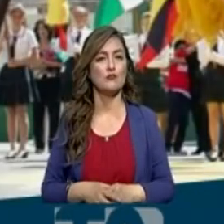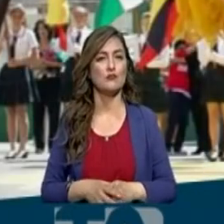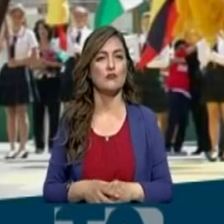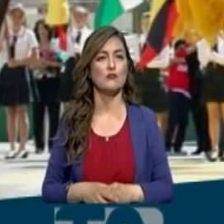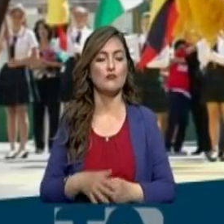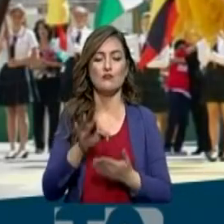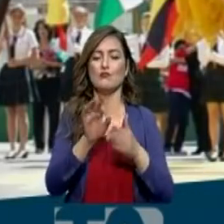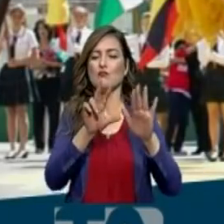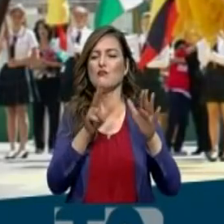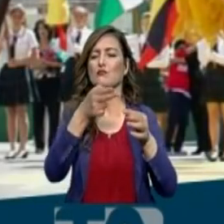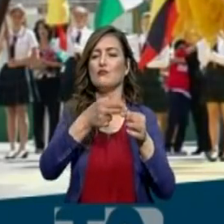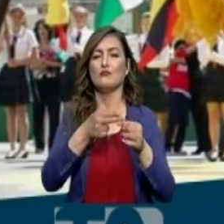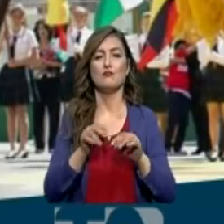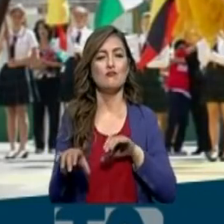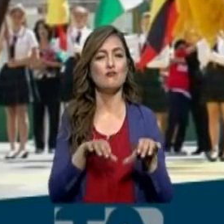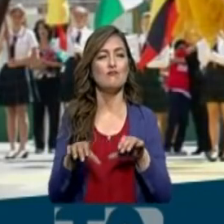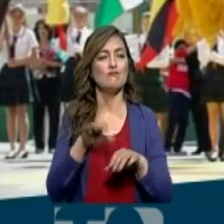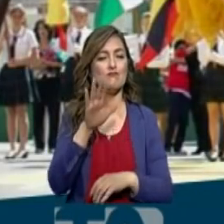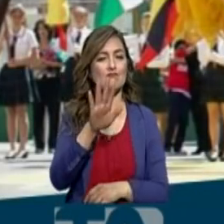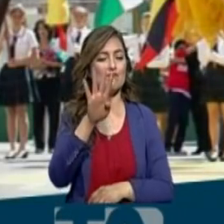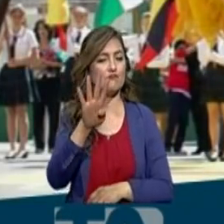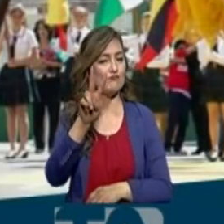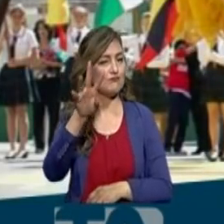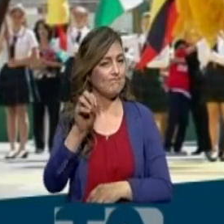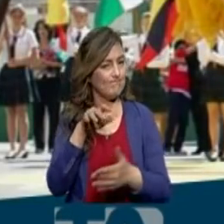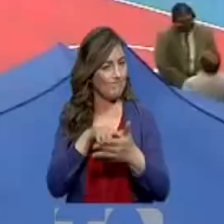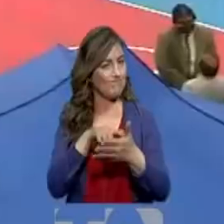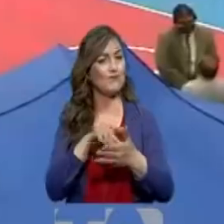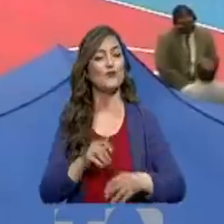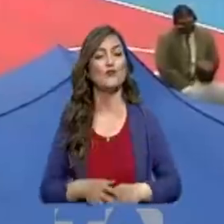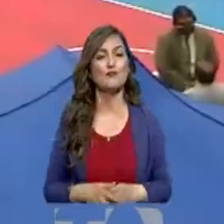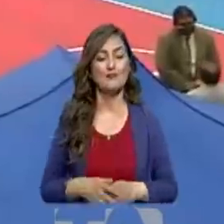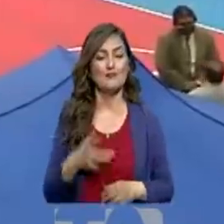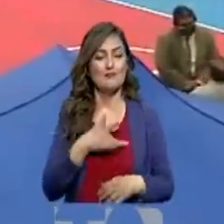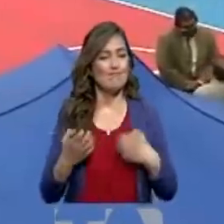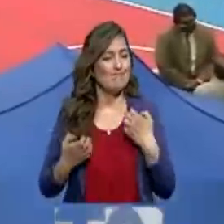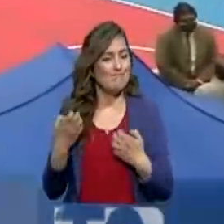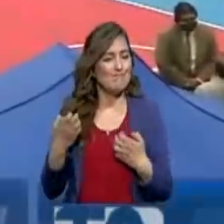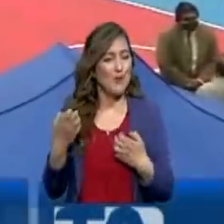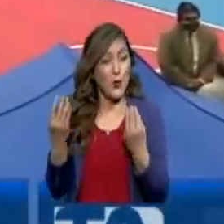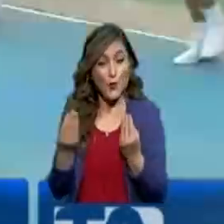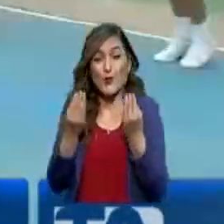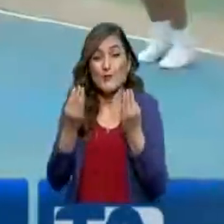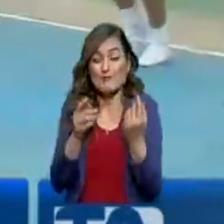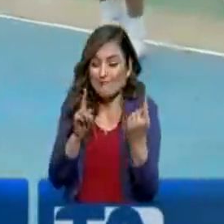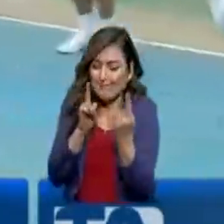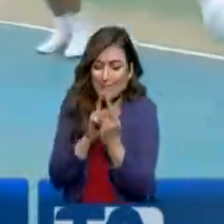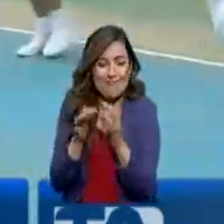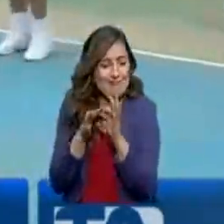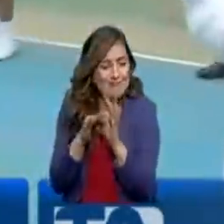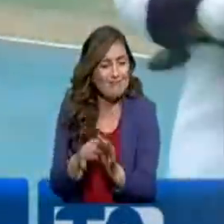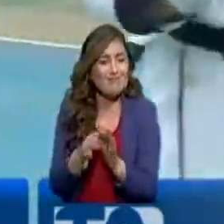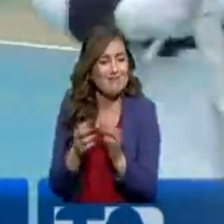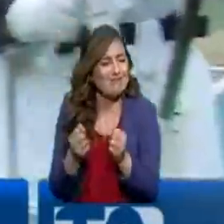8 participan de esta actividad 50.420 estudiantes. La emoción de los jóvenes de volver a encontrarse con sus